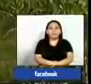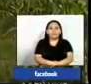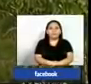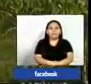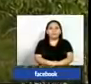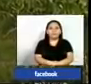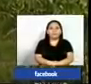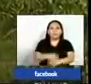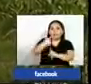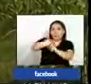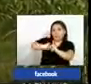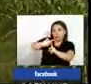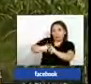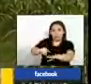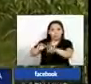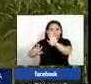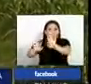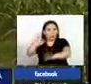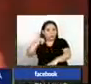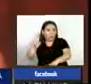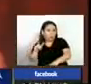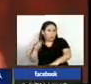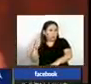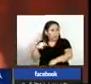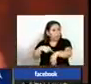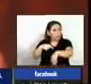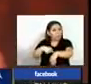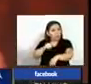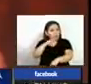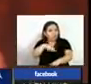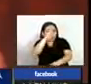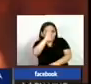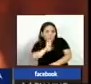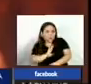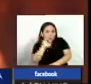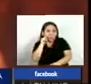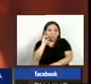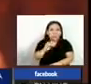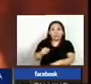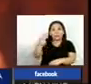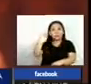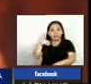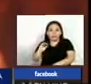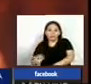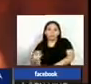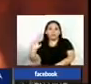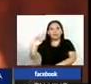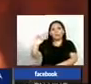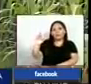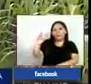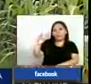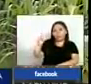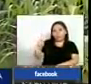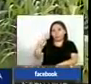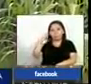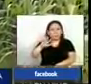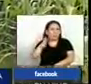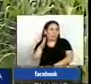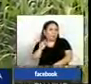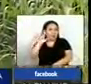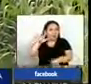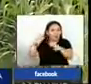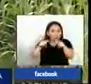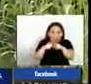El sábado 11 de julio, en horas del mediodía, el niño Erick García, de tres años de edad, ya no se vio por la casa.